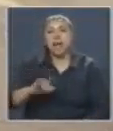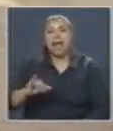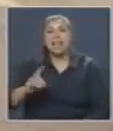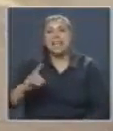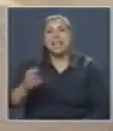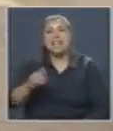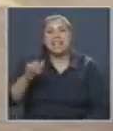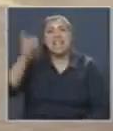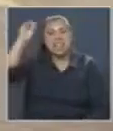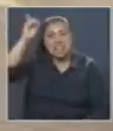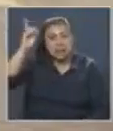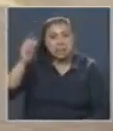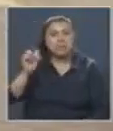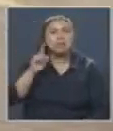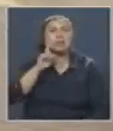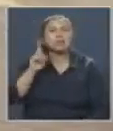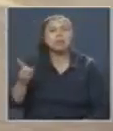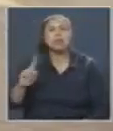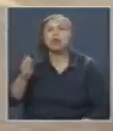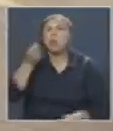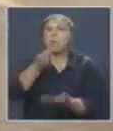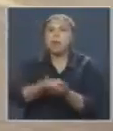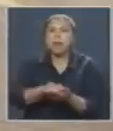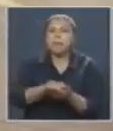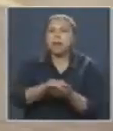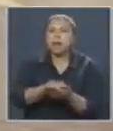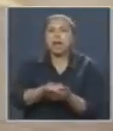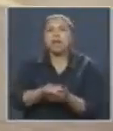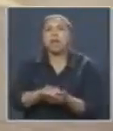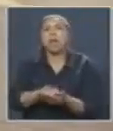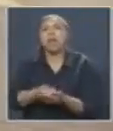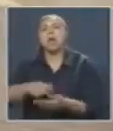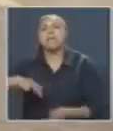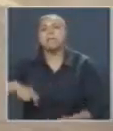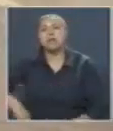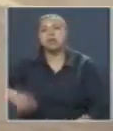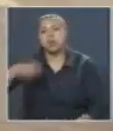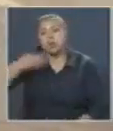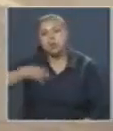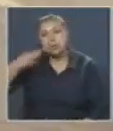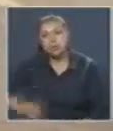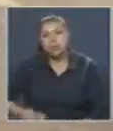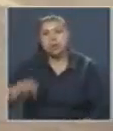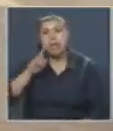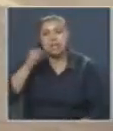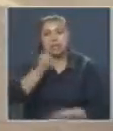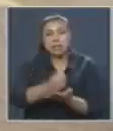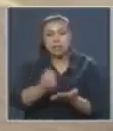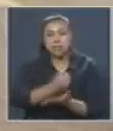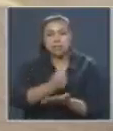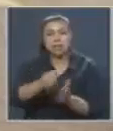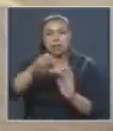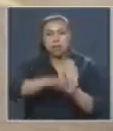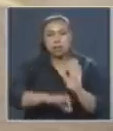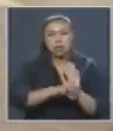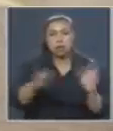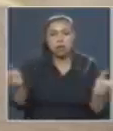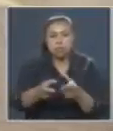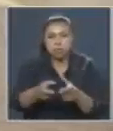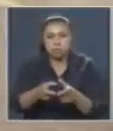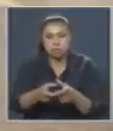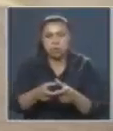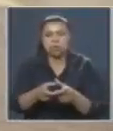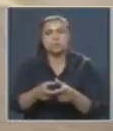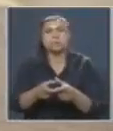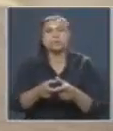en las bolsas internacionales y no para pagar pensiones dignas durante la tramitación de ese proyecto en la comisión de trabajo las y los